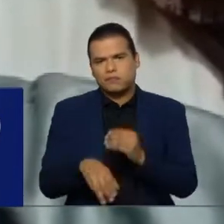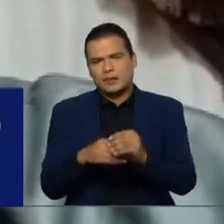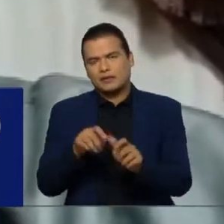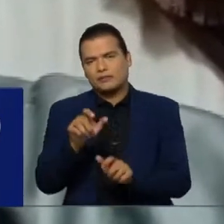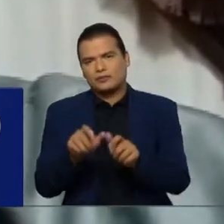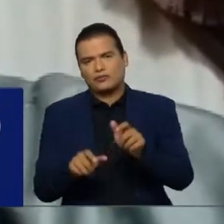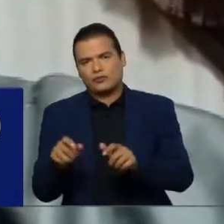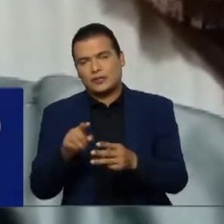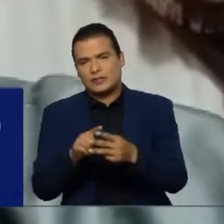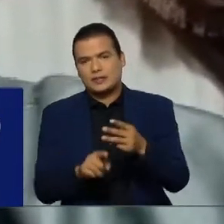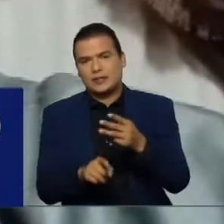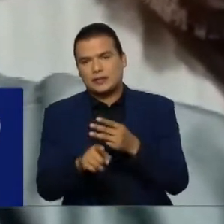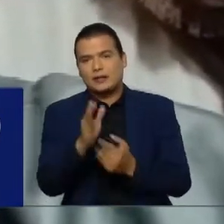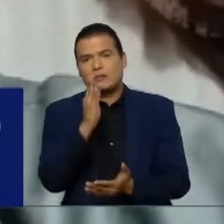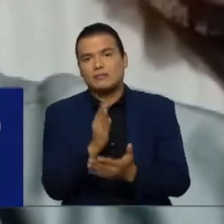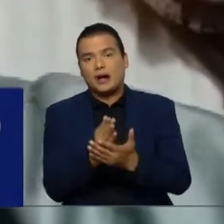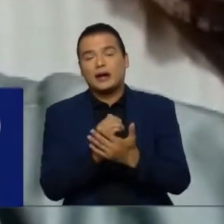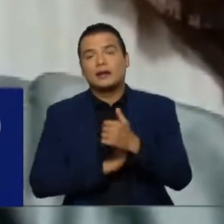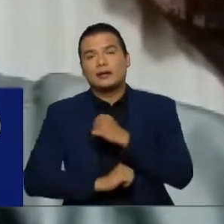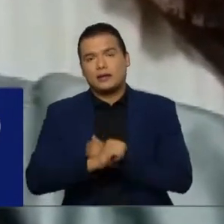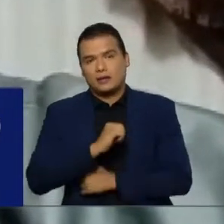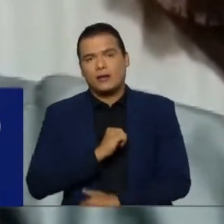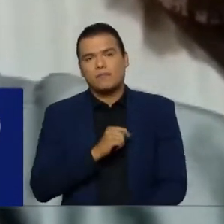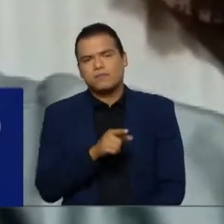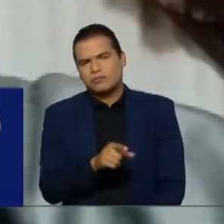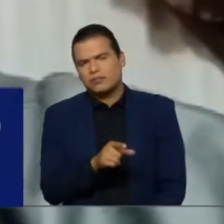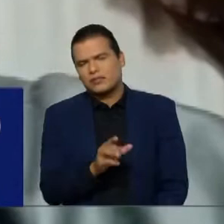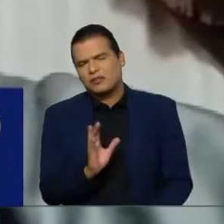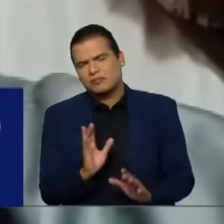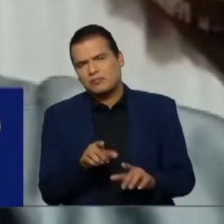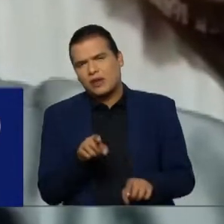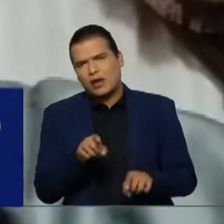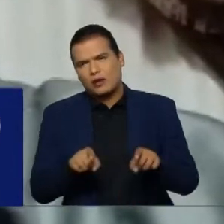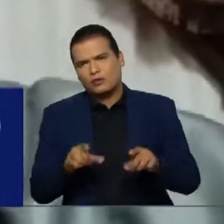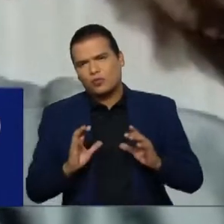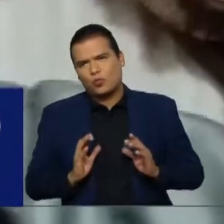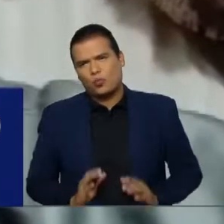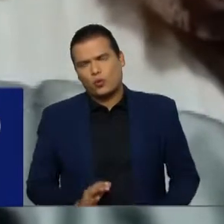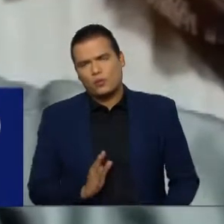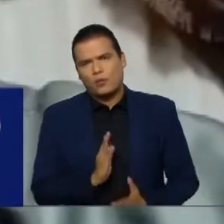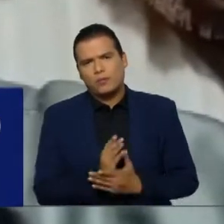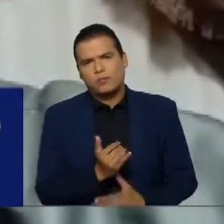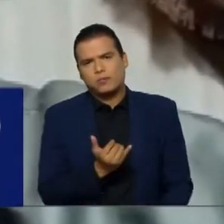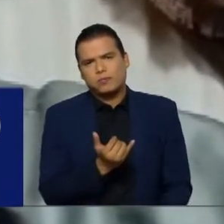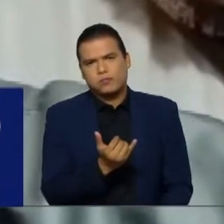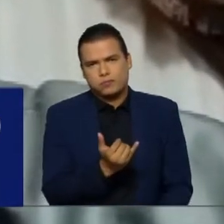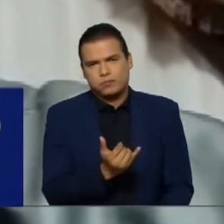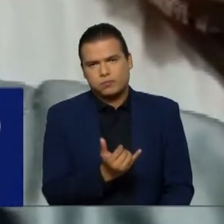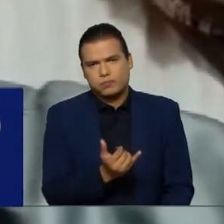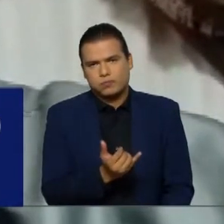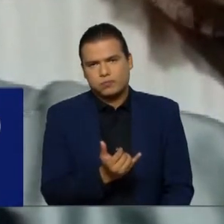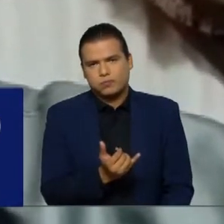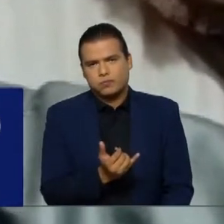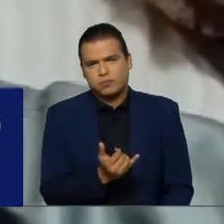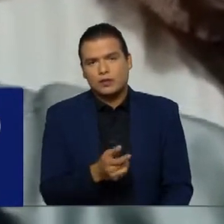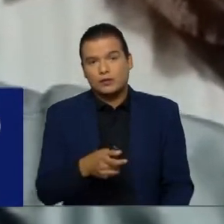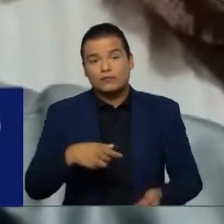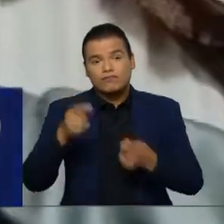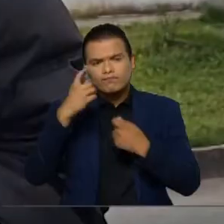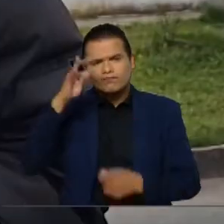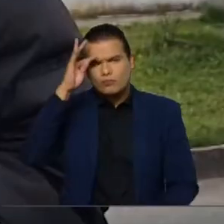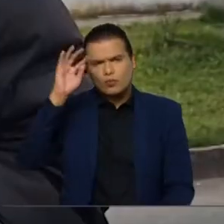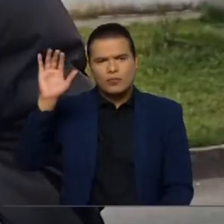encontraban también en el sitio resultaron con algunas heridas leves que fueron atendidas en el puesto de salud del